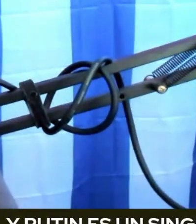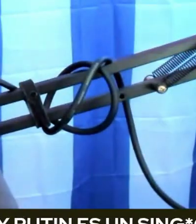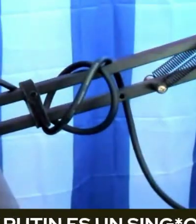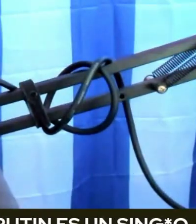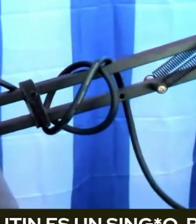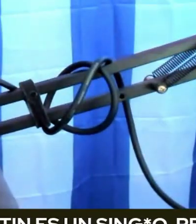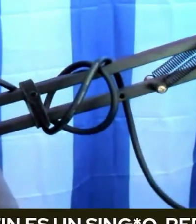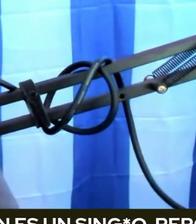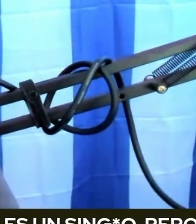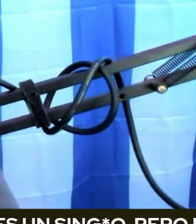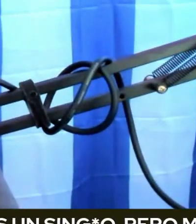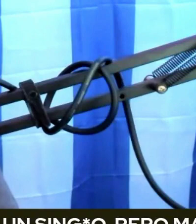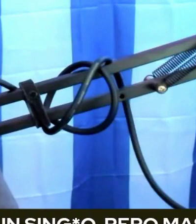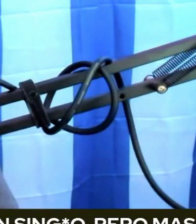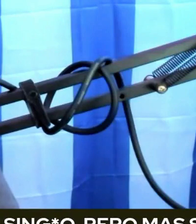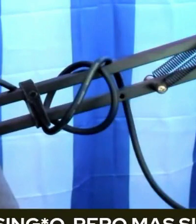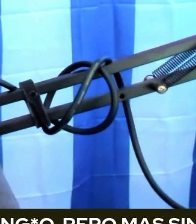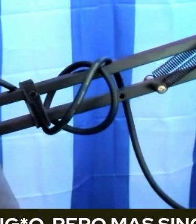chapiaste